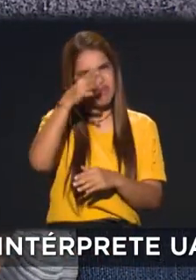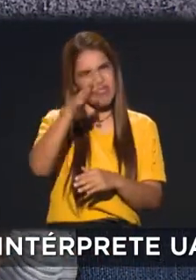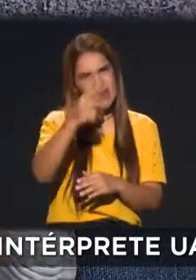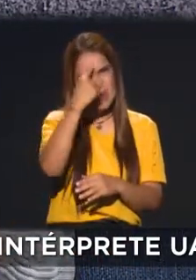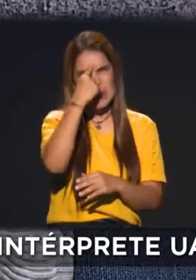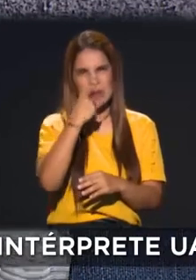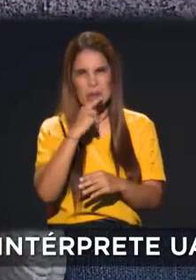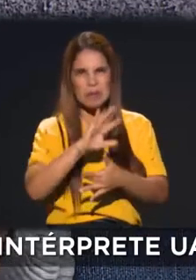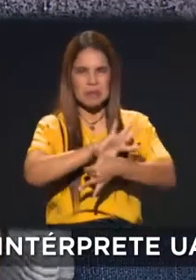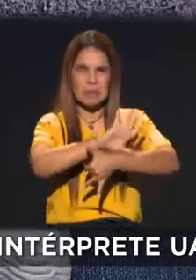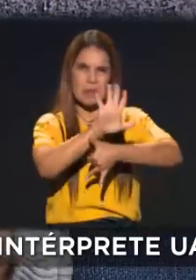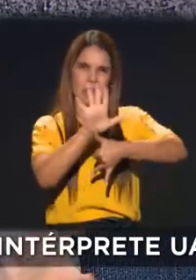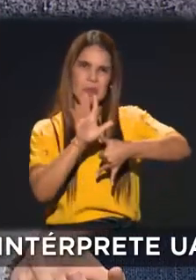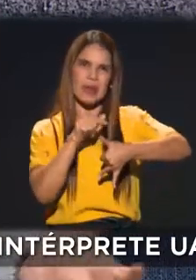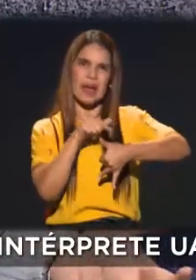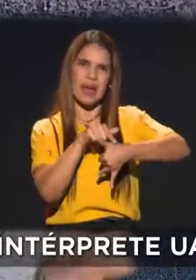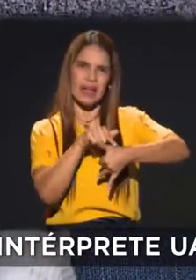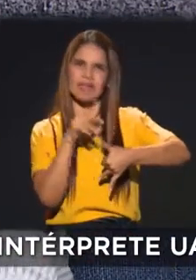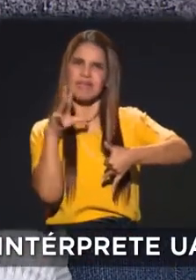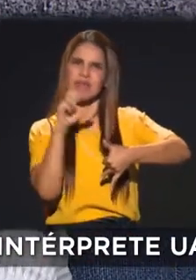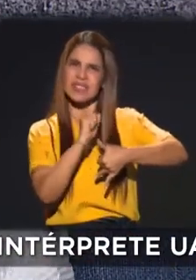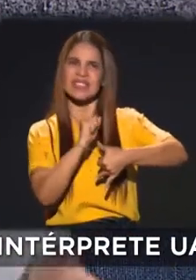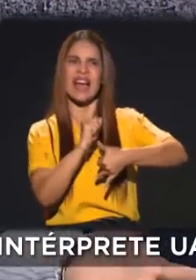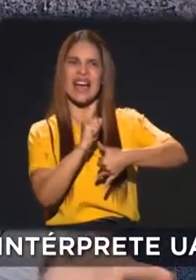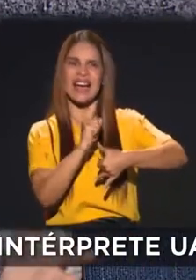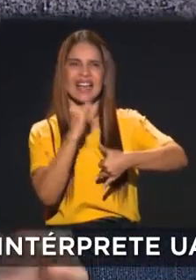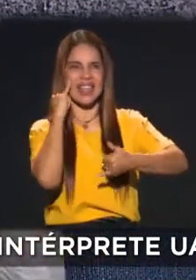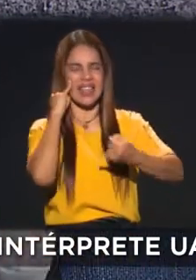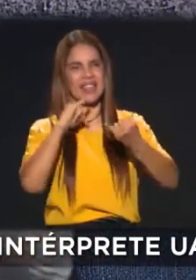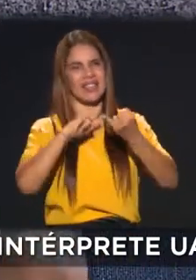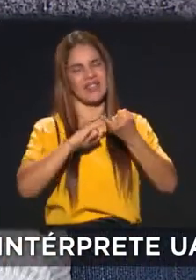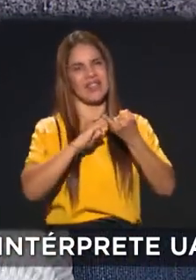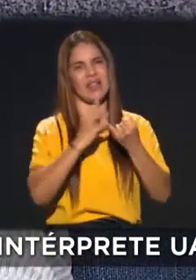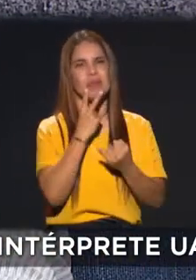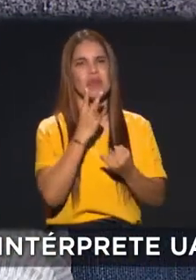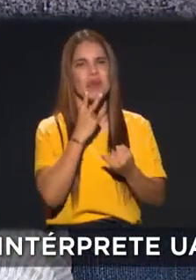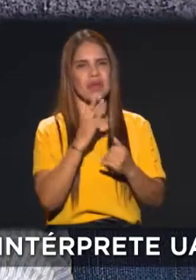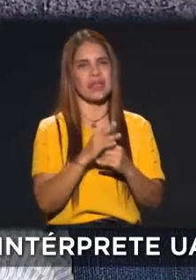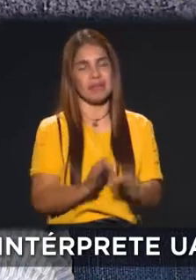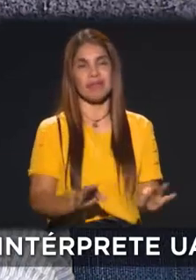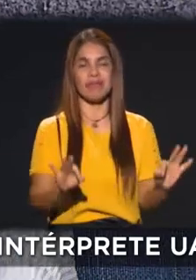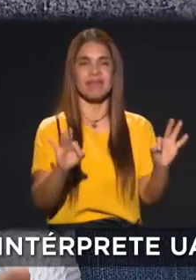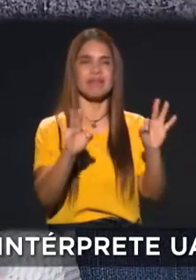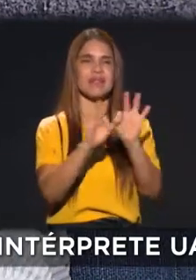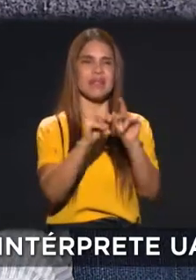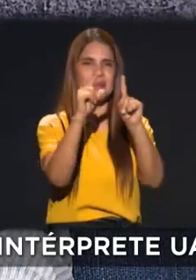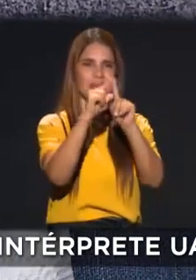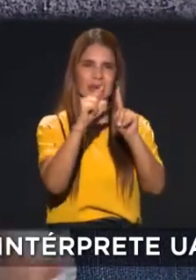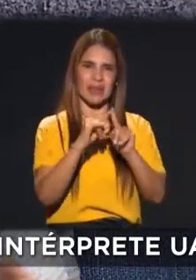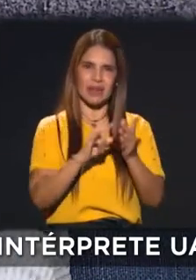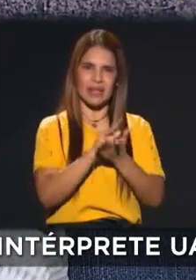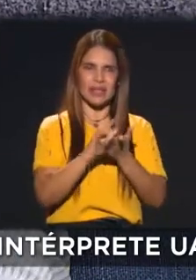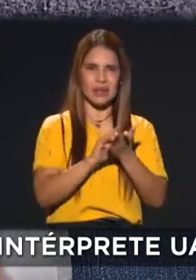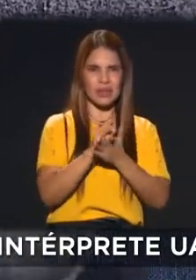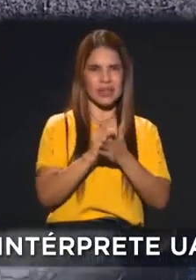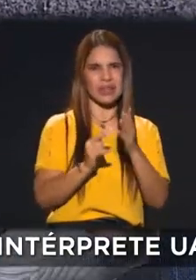expresiones que uno utiliza es capaz de ver de qué región es la persona. Entonces, claro que eso es un elemento que importa. Es muy relevante las palabras utilizadas,